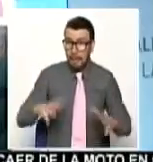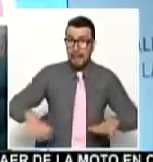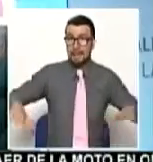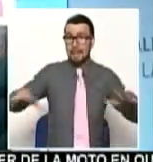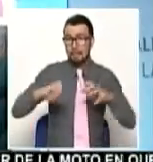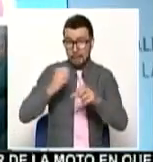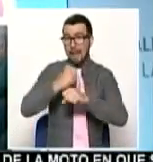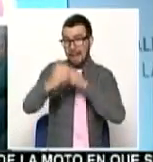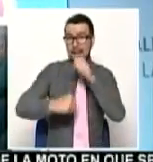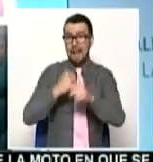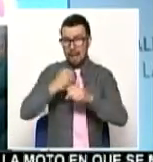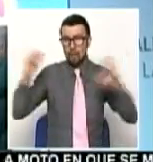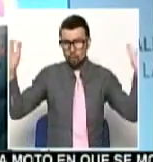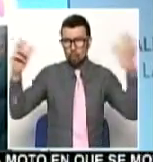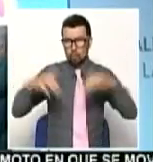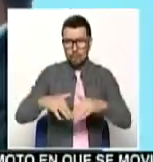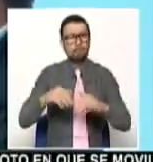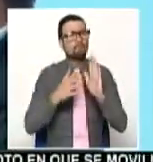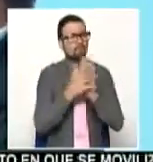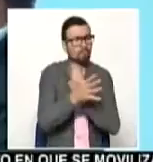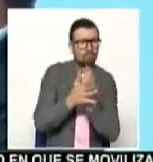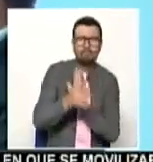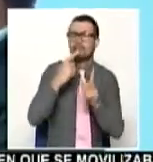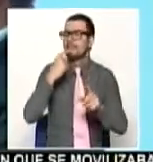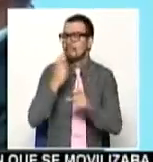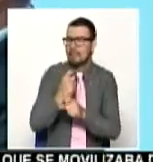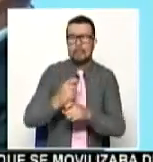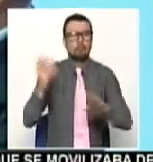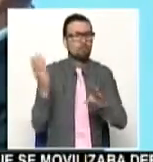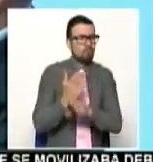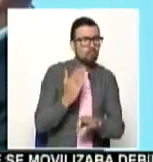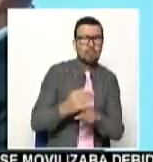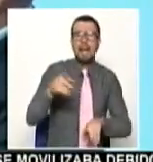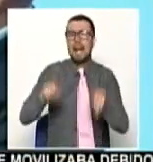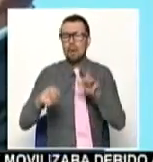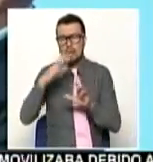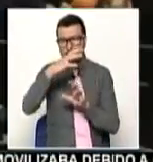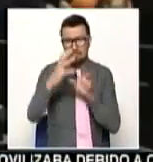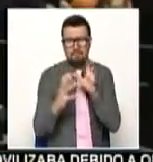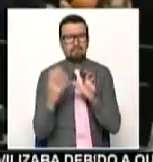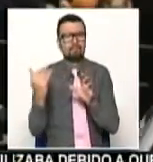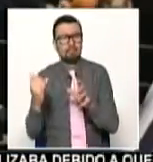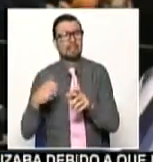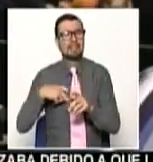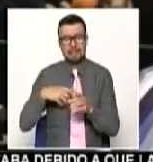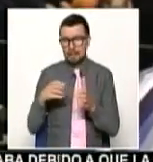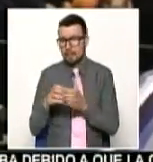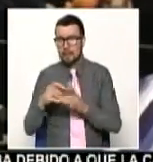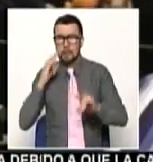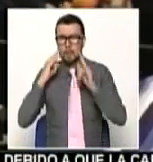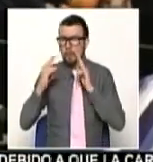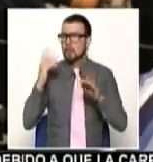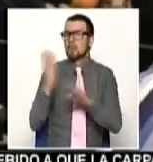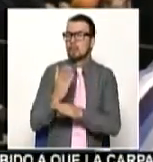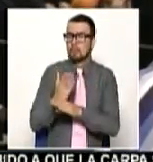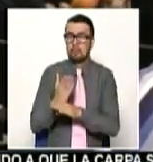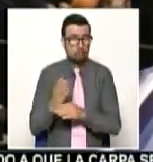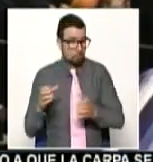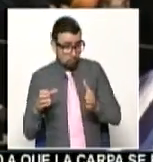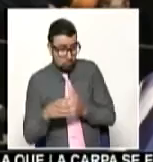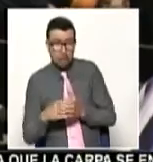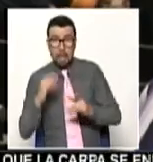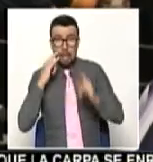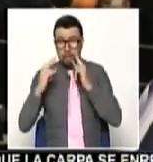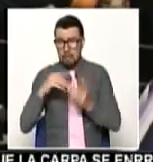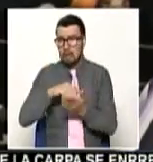de Personeros se dieron a conocer las difíciles situaciones en las que están trabajando algunas personerías en el país. Las personerías son muy débiles. Las personerías se